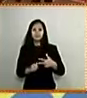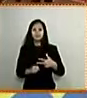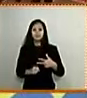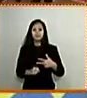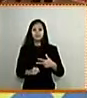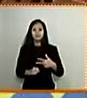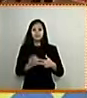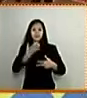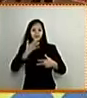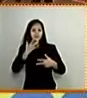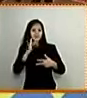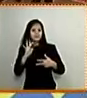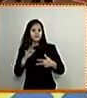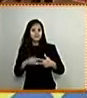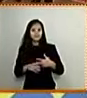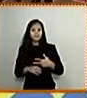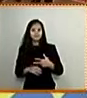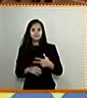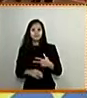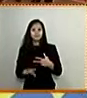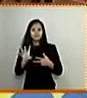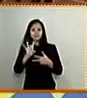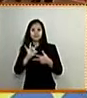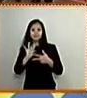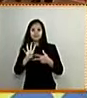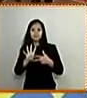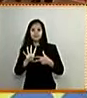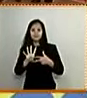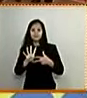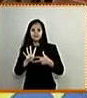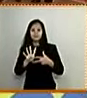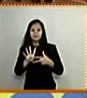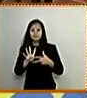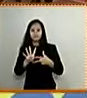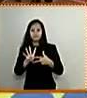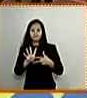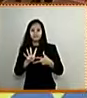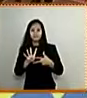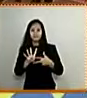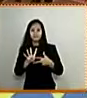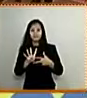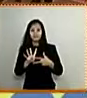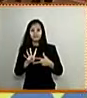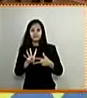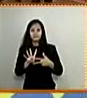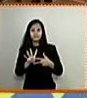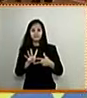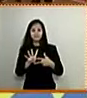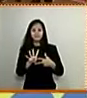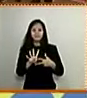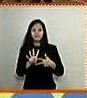Mucha suerte. Y este es el 84. Tercer y decisivo número.